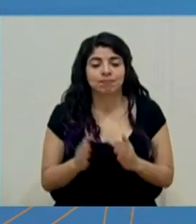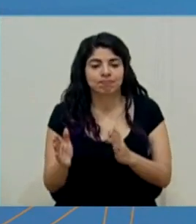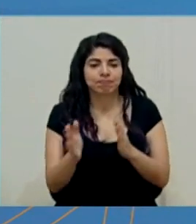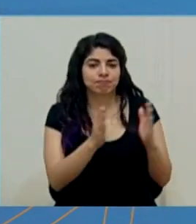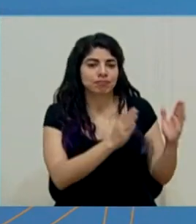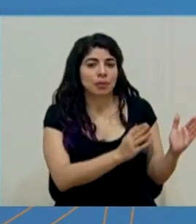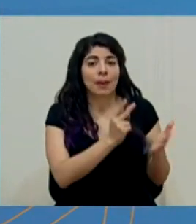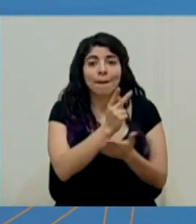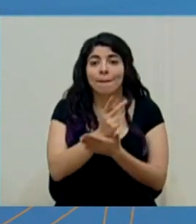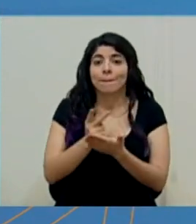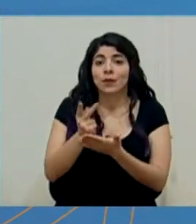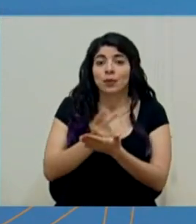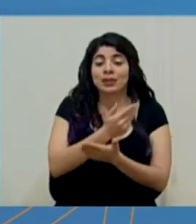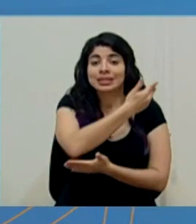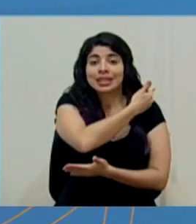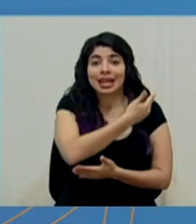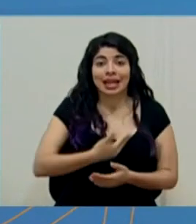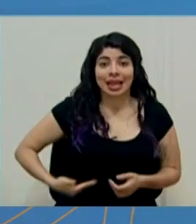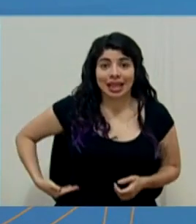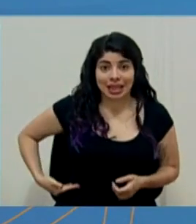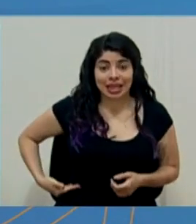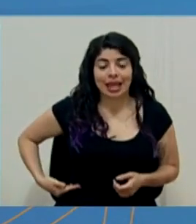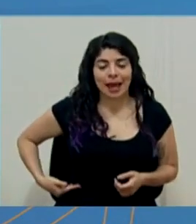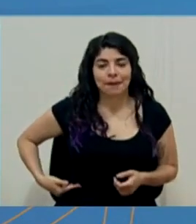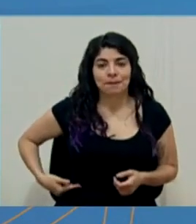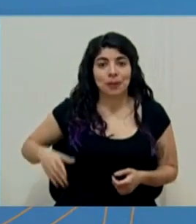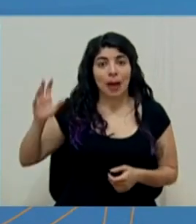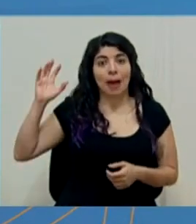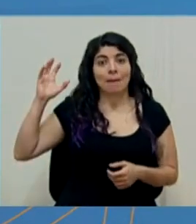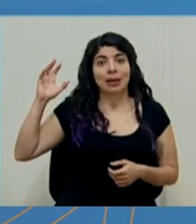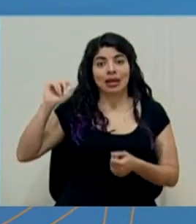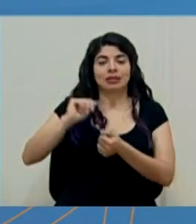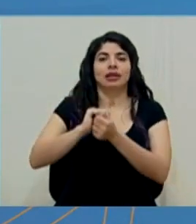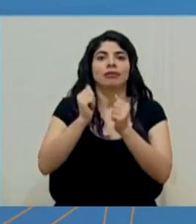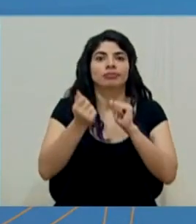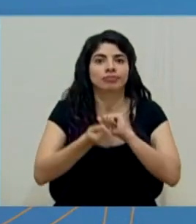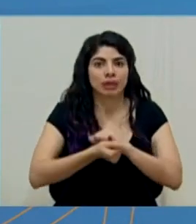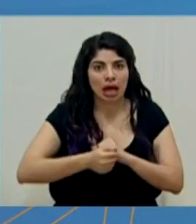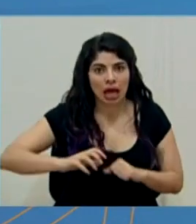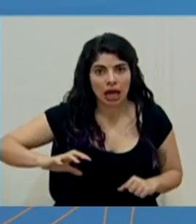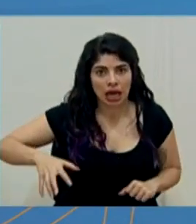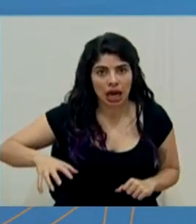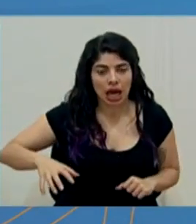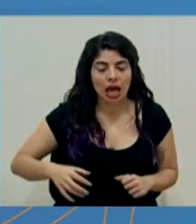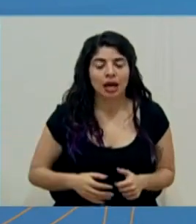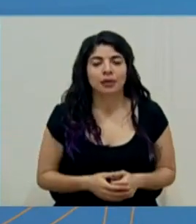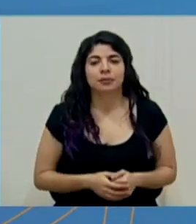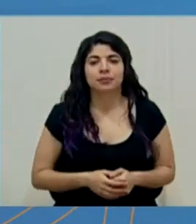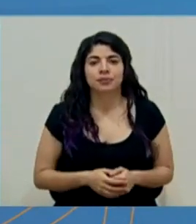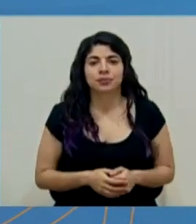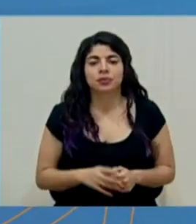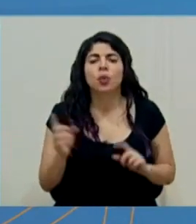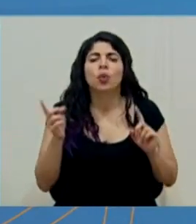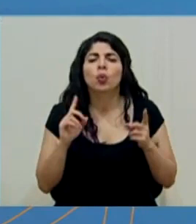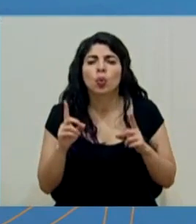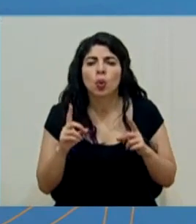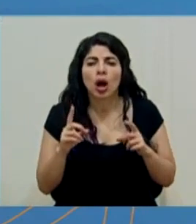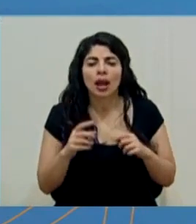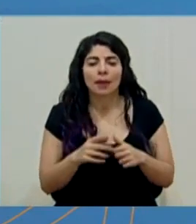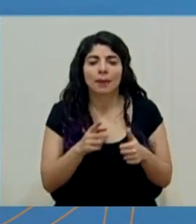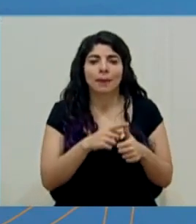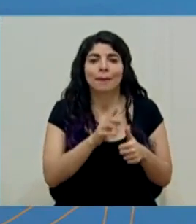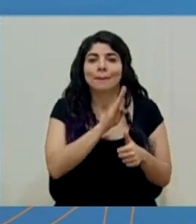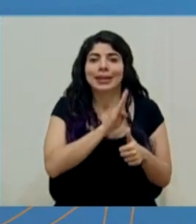la provincia de Heredia suben de alerta amarilla a alerta naranja los cantones